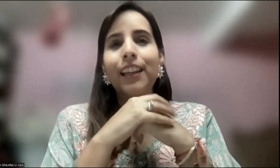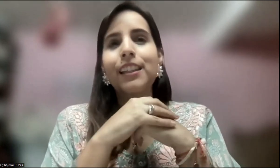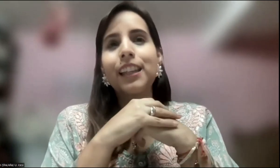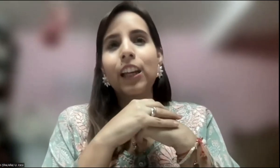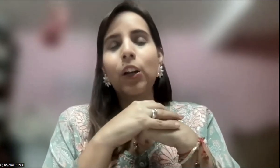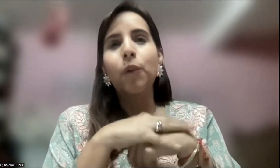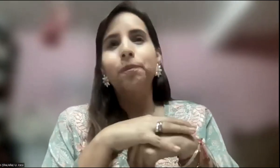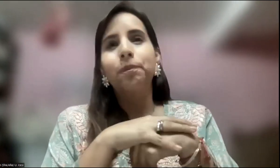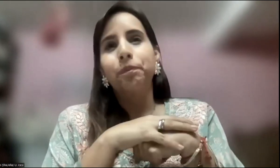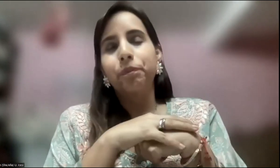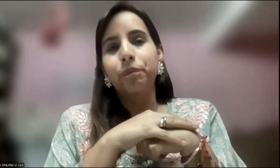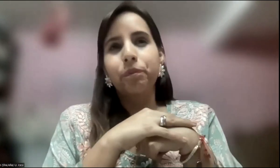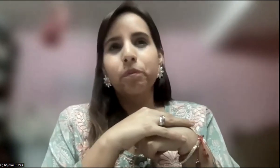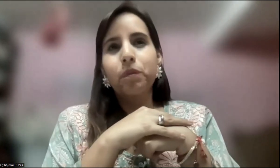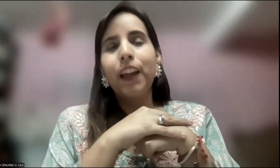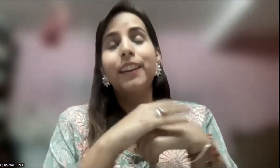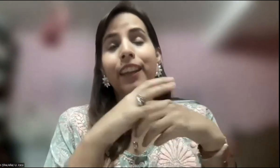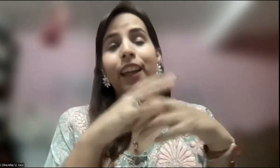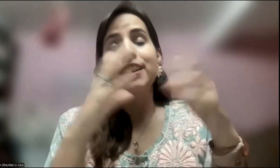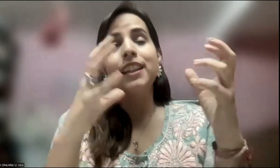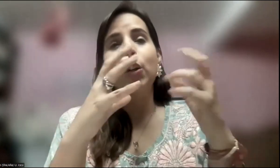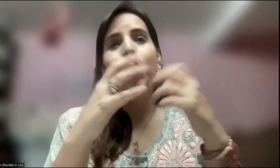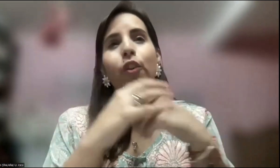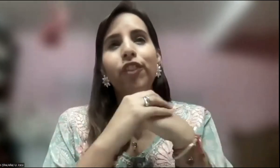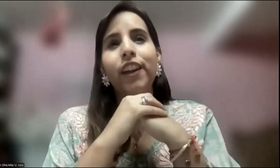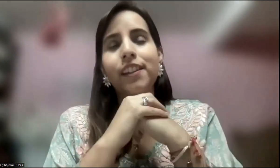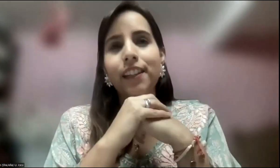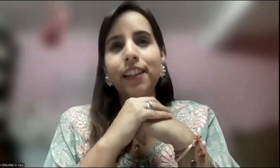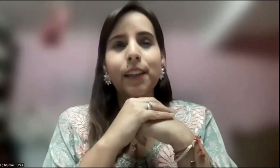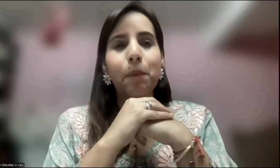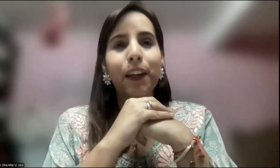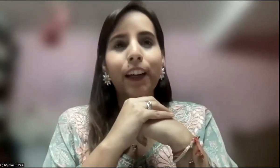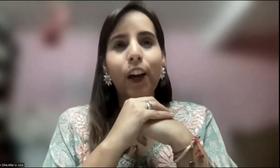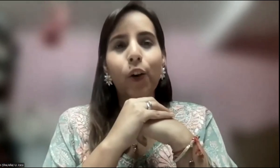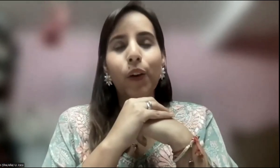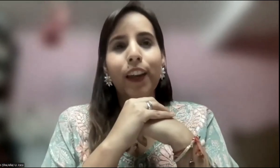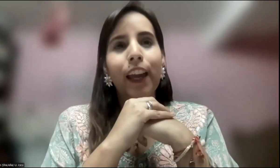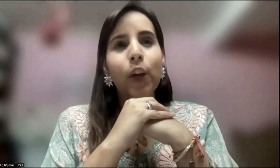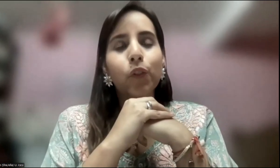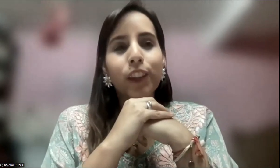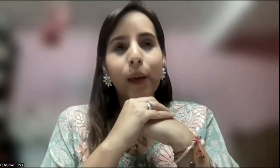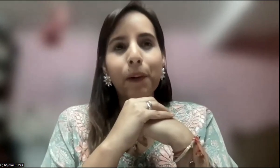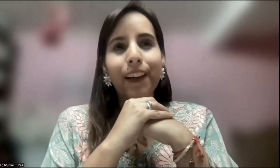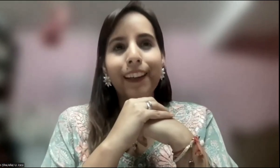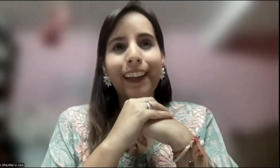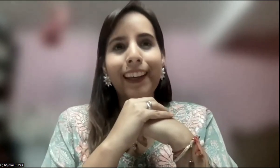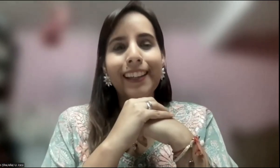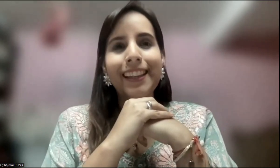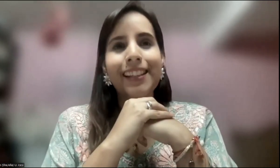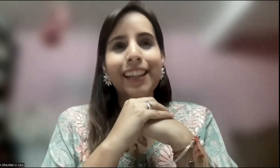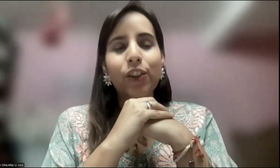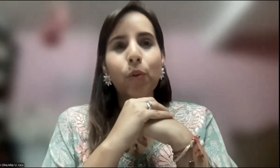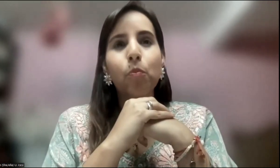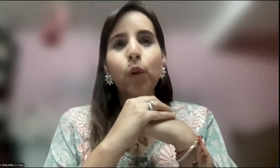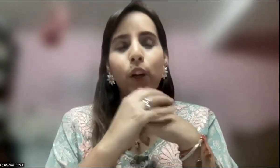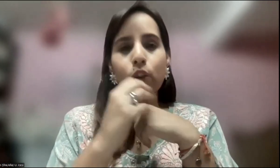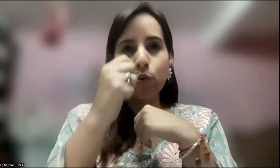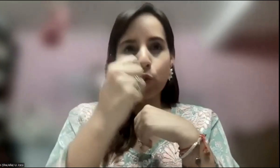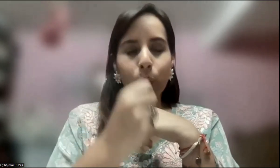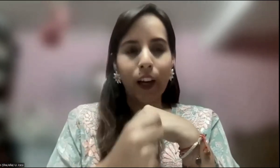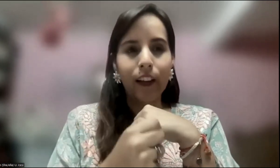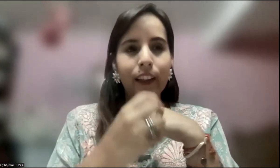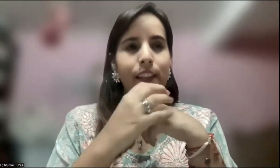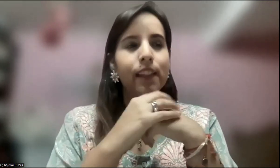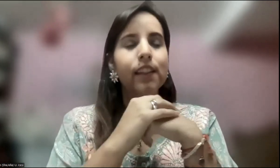tercer ciclo entre el ciclo de conferencias está enmarcado en un tema que está siendo muy